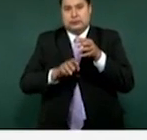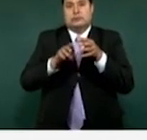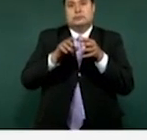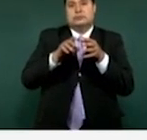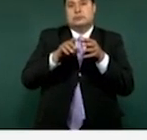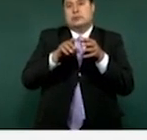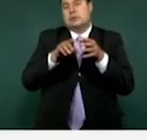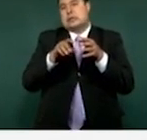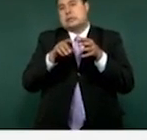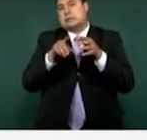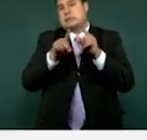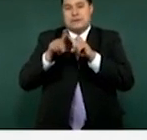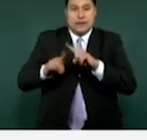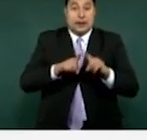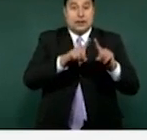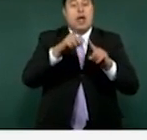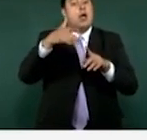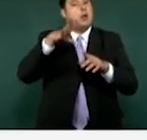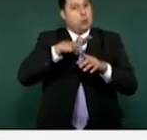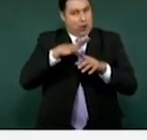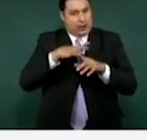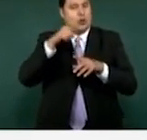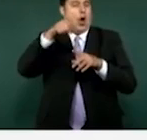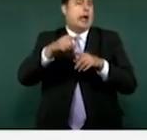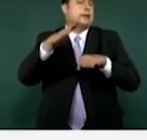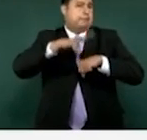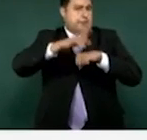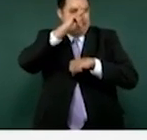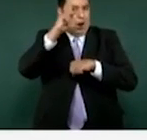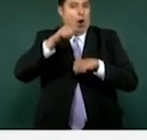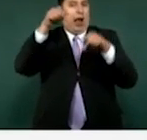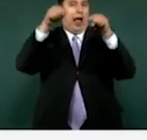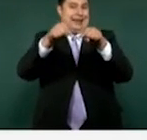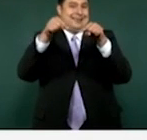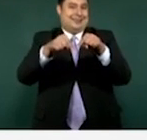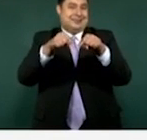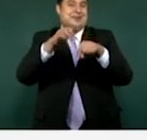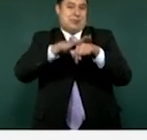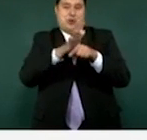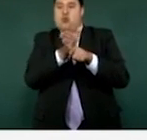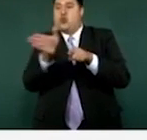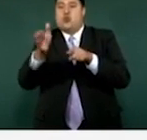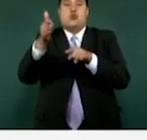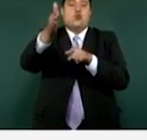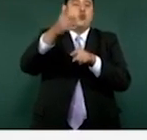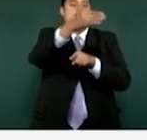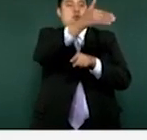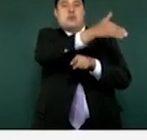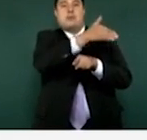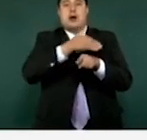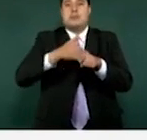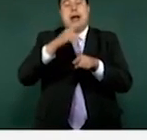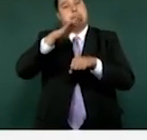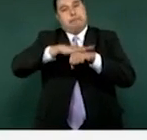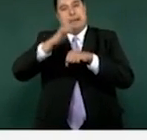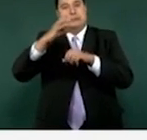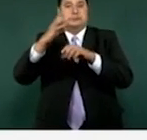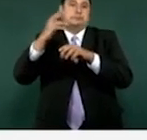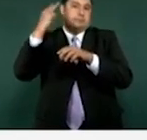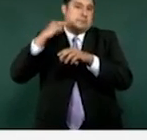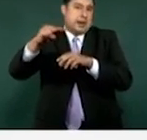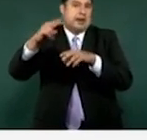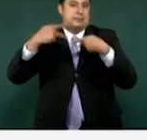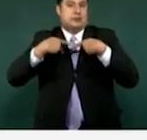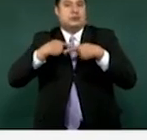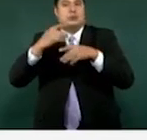hay una… la delincuencia organizada se ha concentrado más en el robo de transportistas.